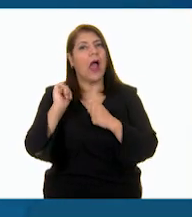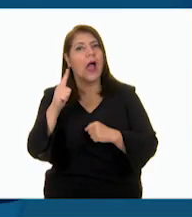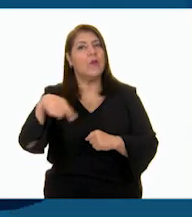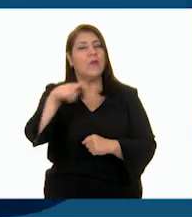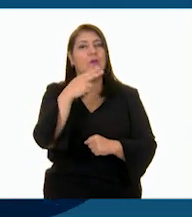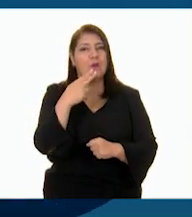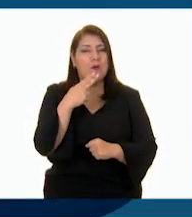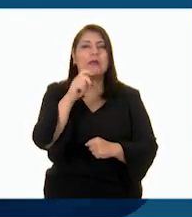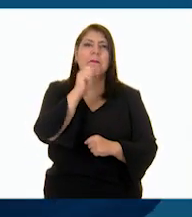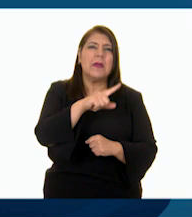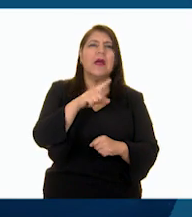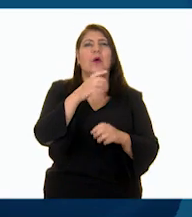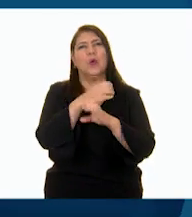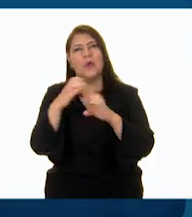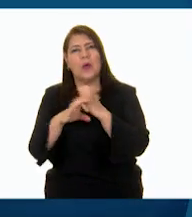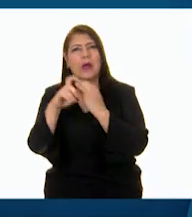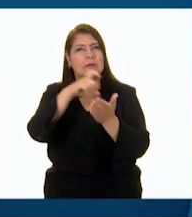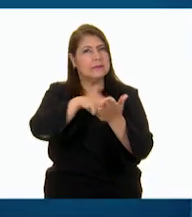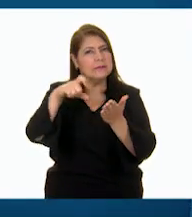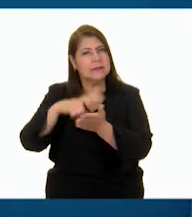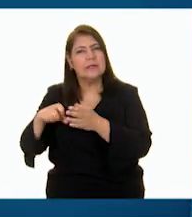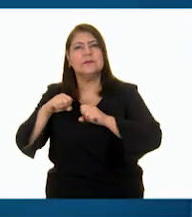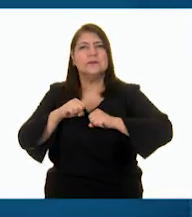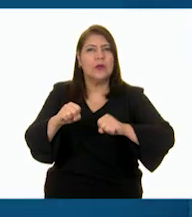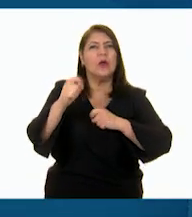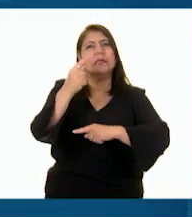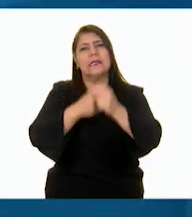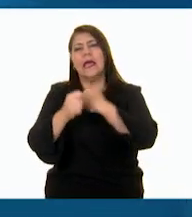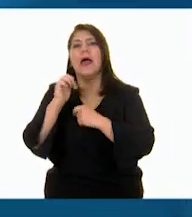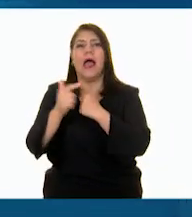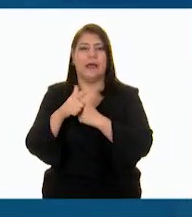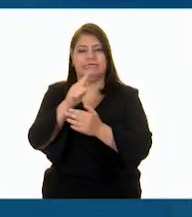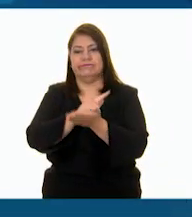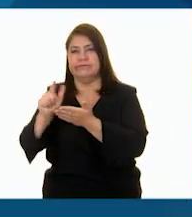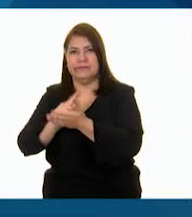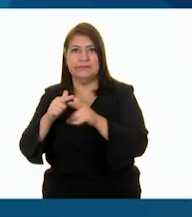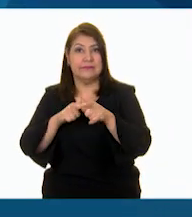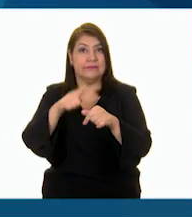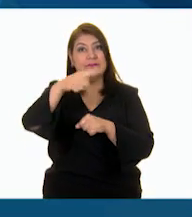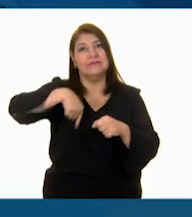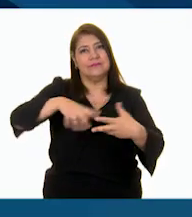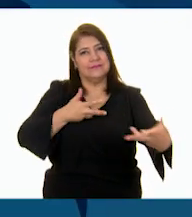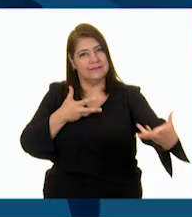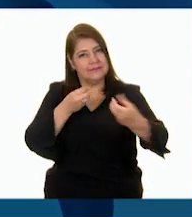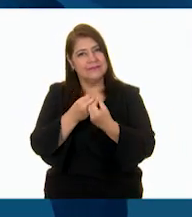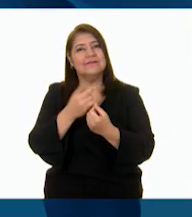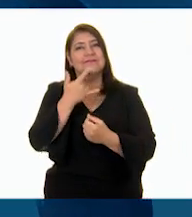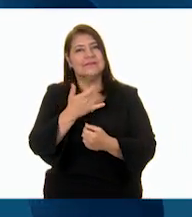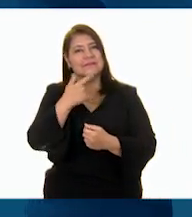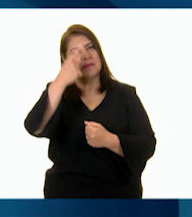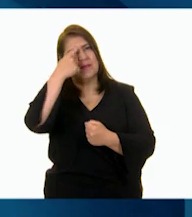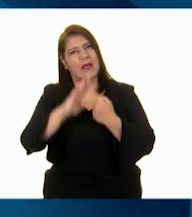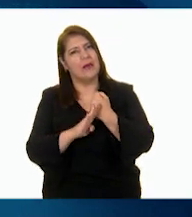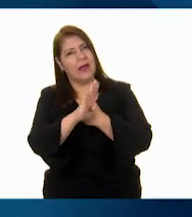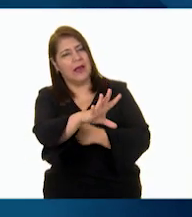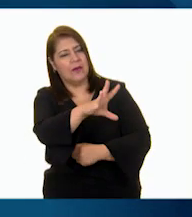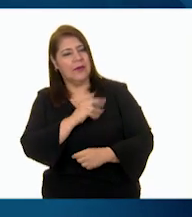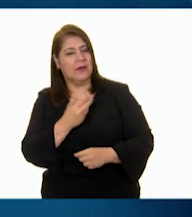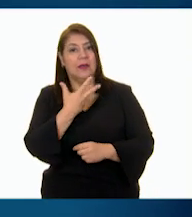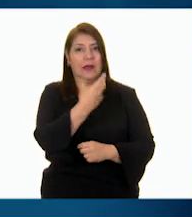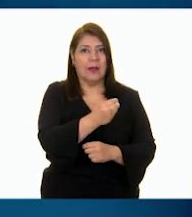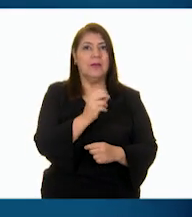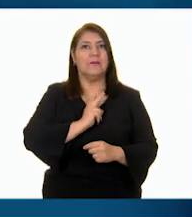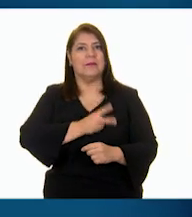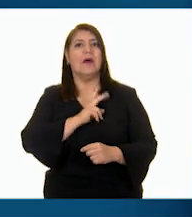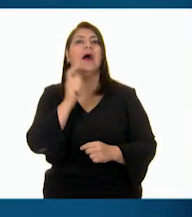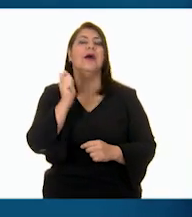las cosas que compres en la tienda o en el supermercado. Sigamos luchando juntos contra este virus, cuidándonos los unos